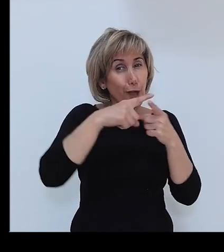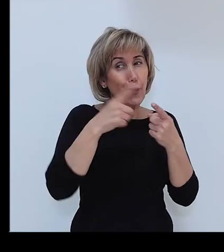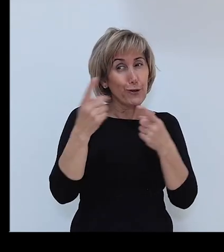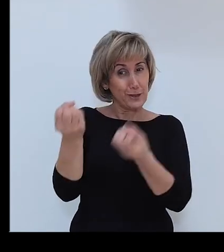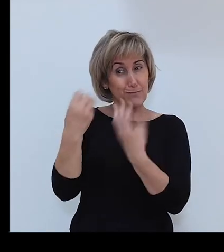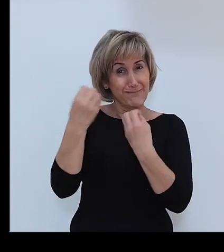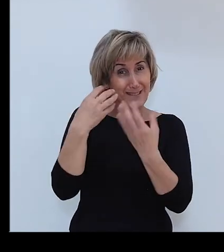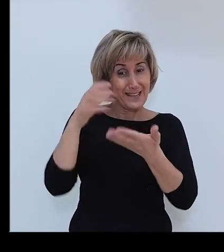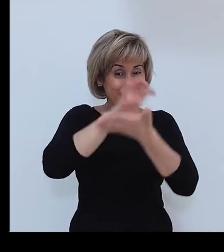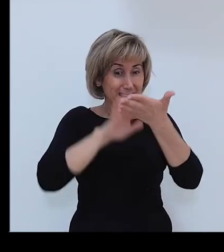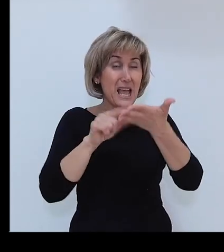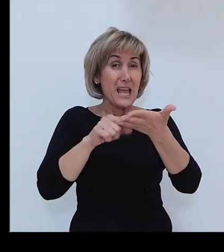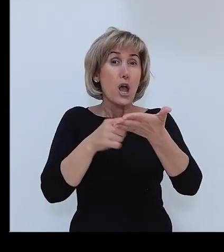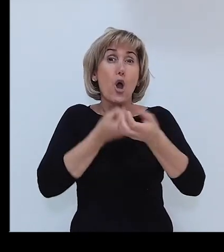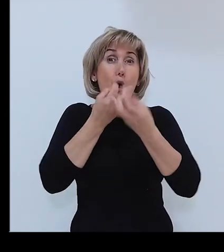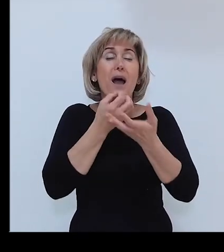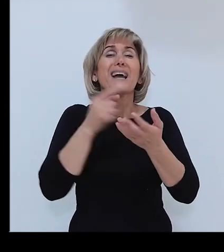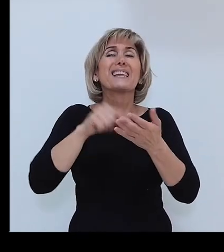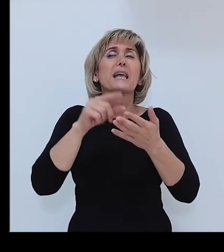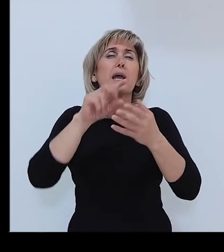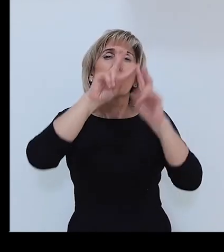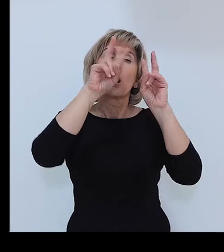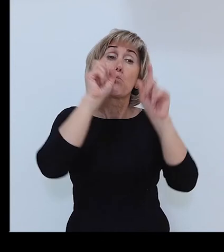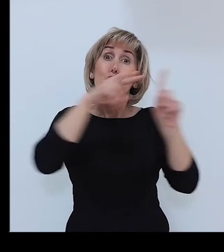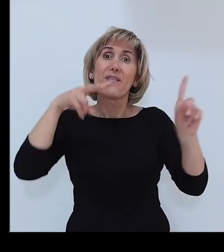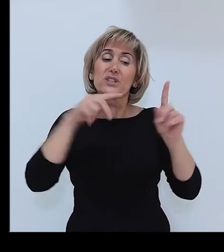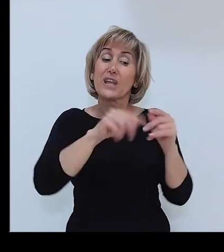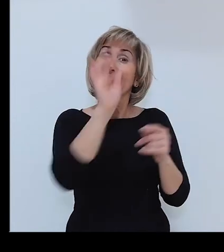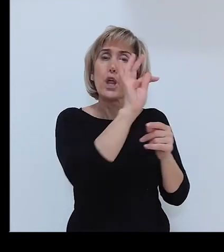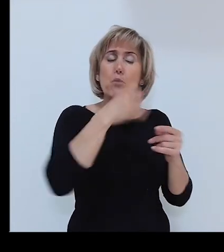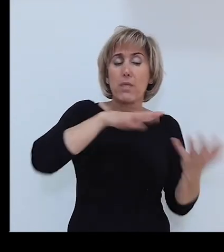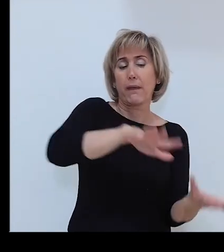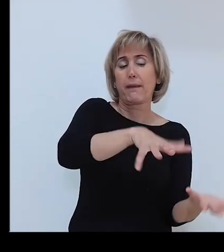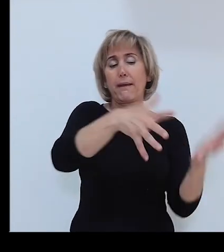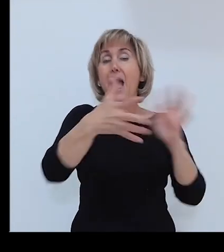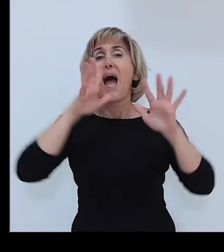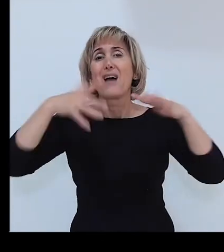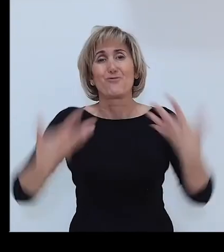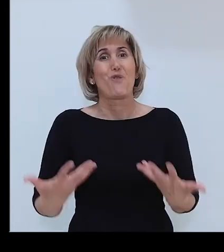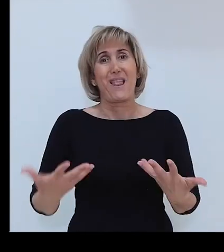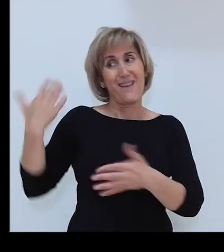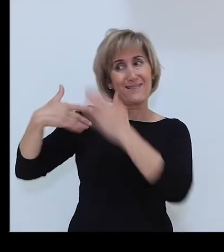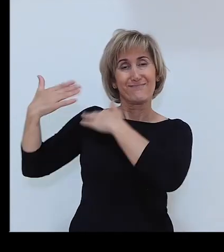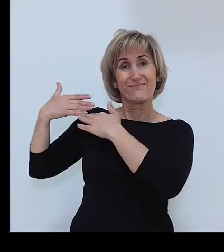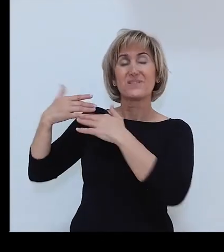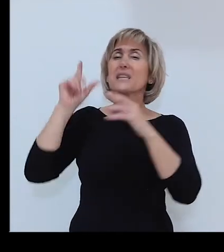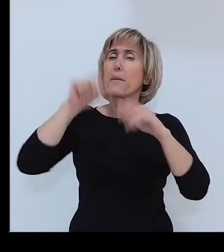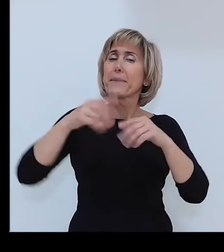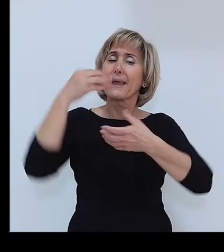reflexiones que todo lo que ella habla desde el punto de vista teórico, desde luego son aplicables a la